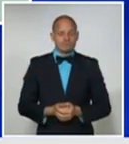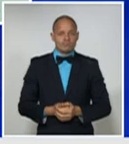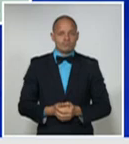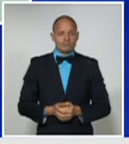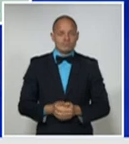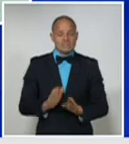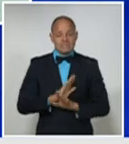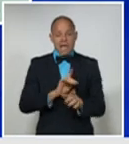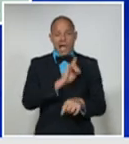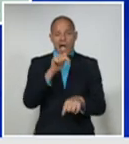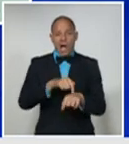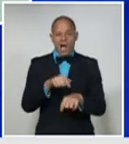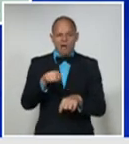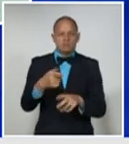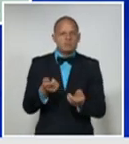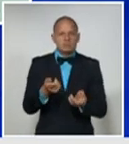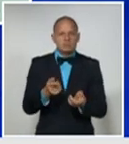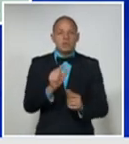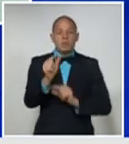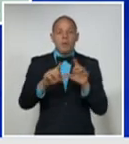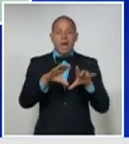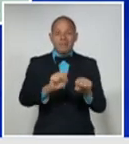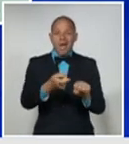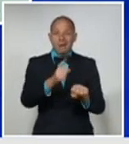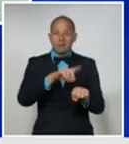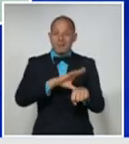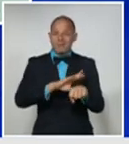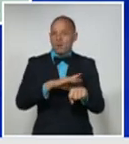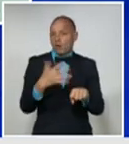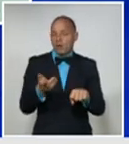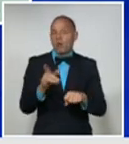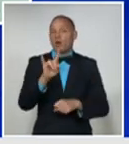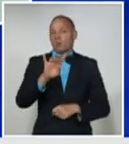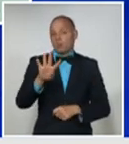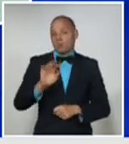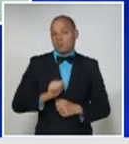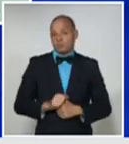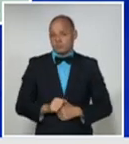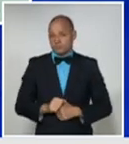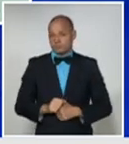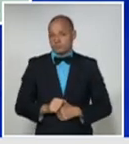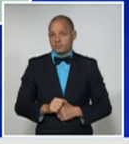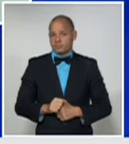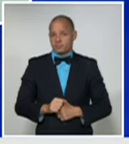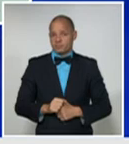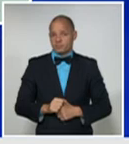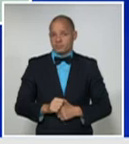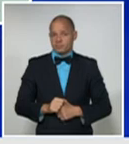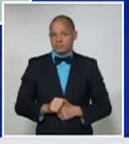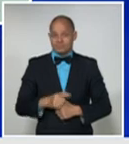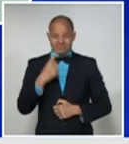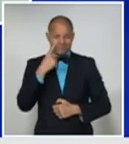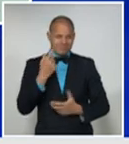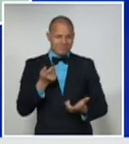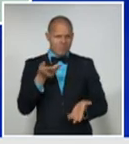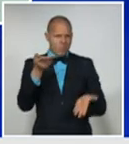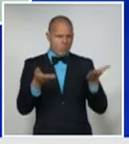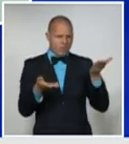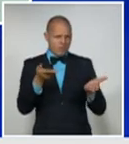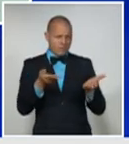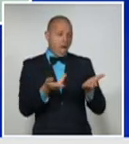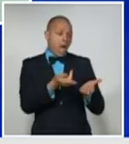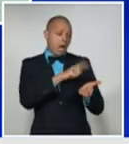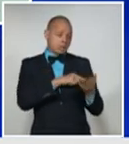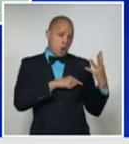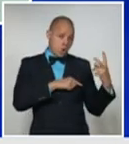con 94 casos autóctonos confirmados ayer, estamos hablando de 71 más que